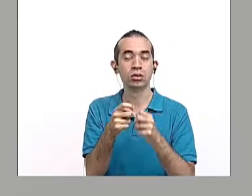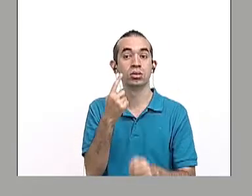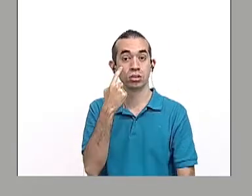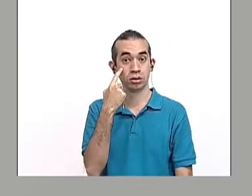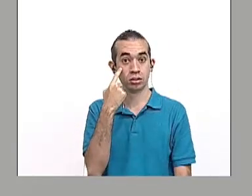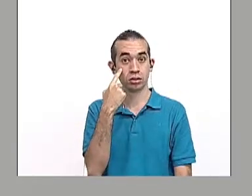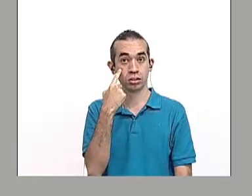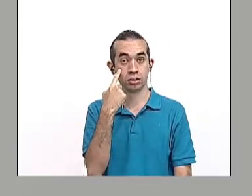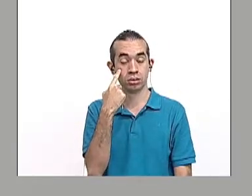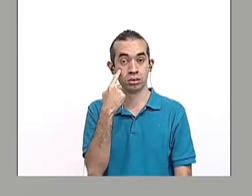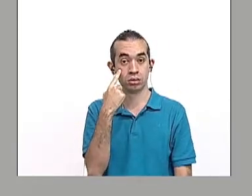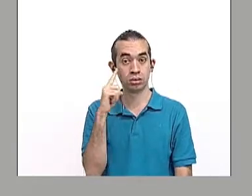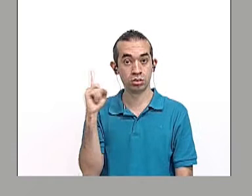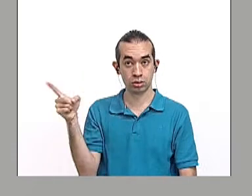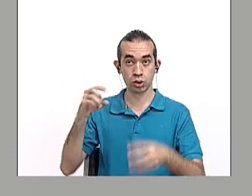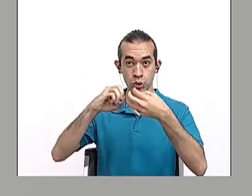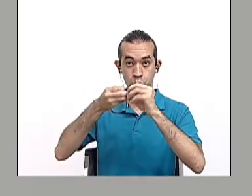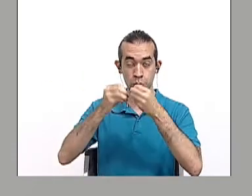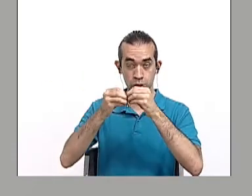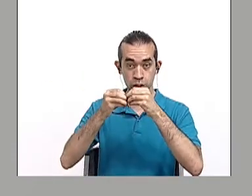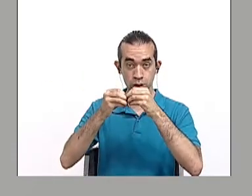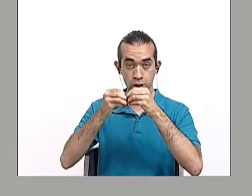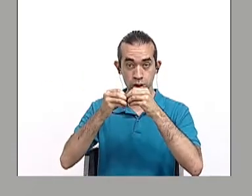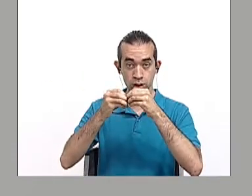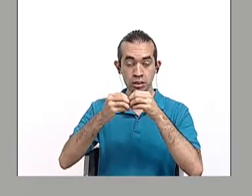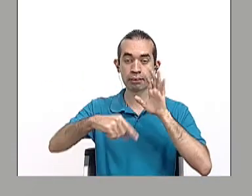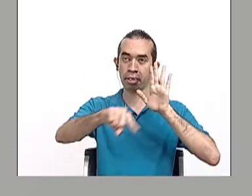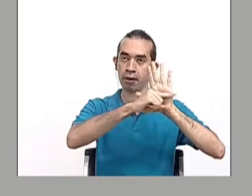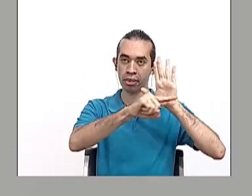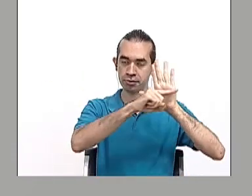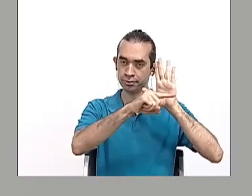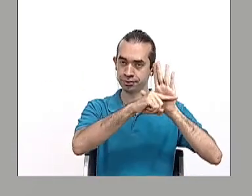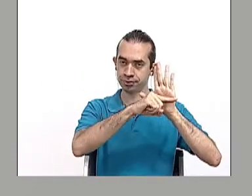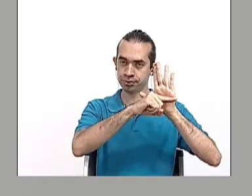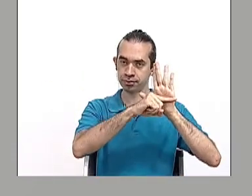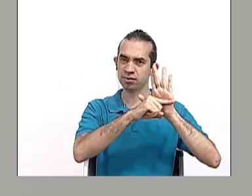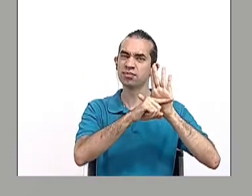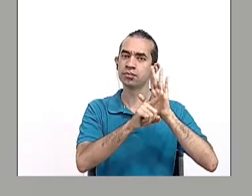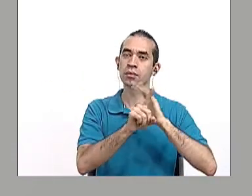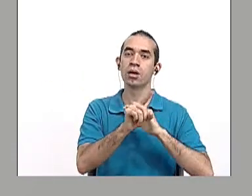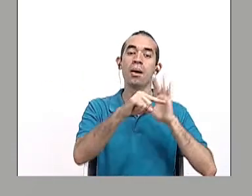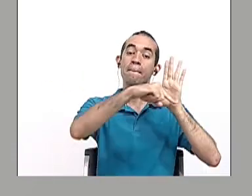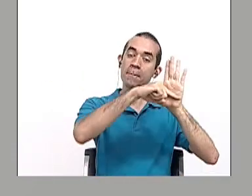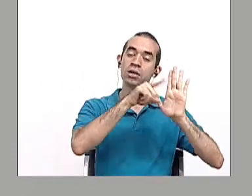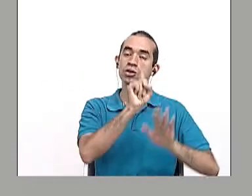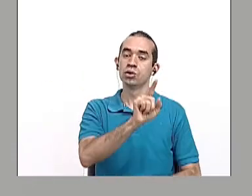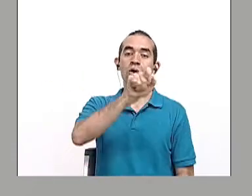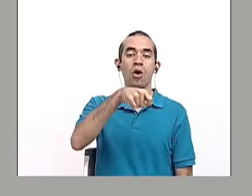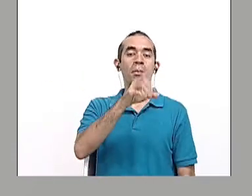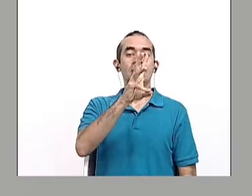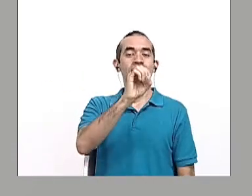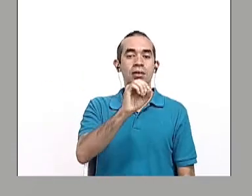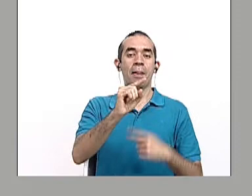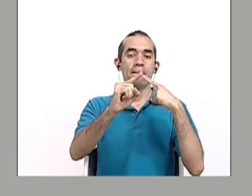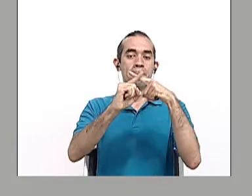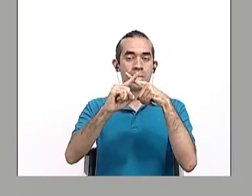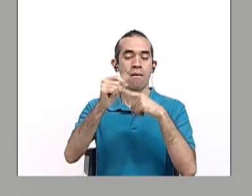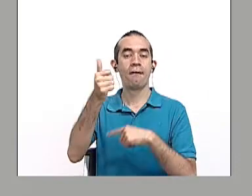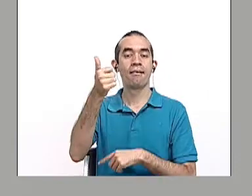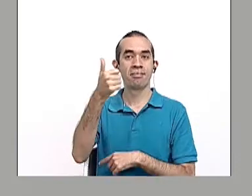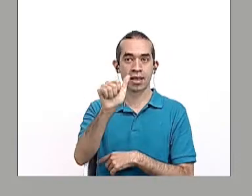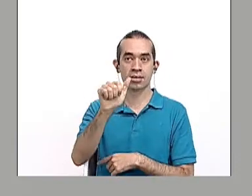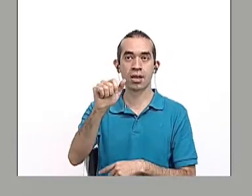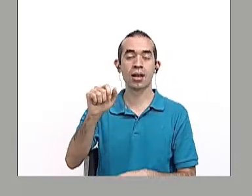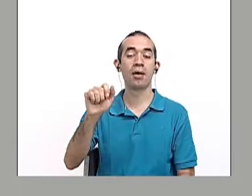que esa carga es negativa. Corresponde a menos 1,60 por 10 a la menos